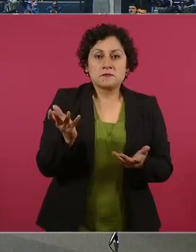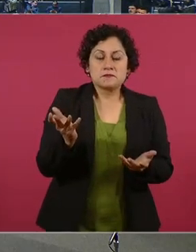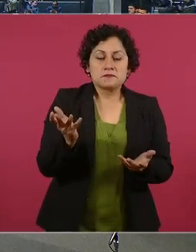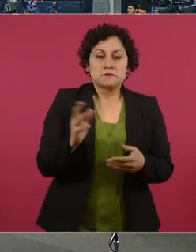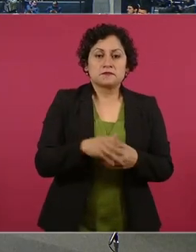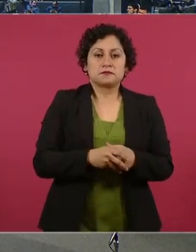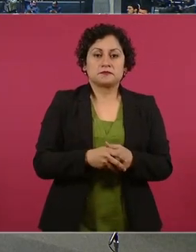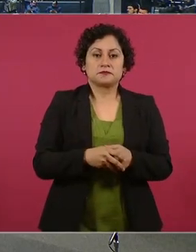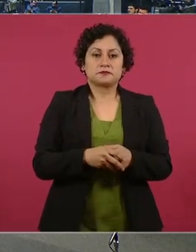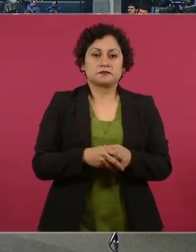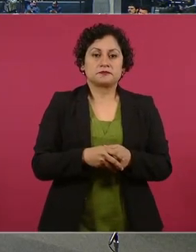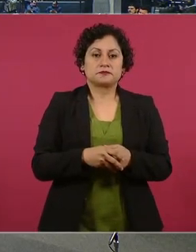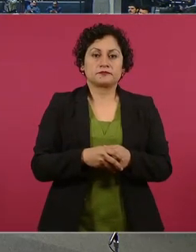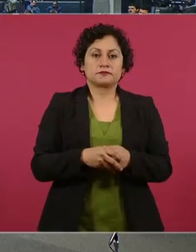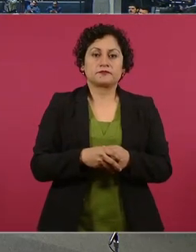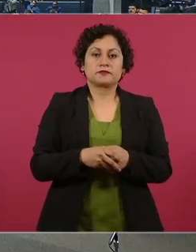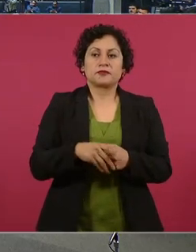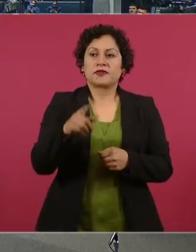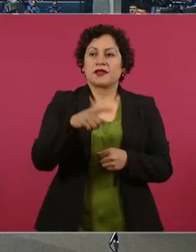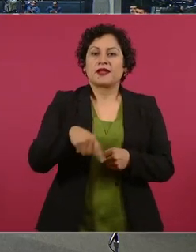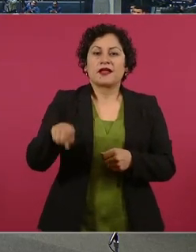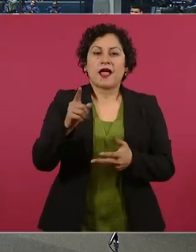es que ya no le iban a hacer semanal,